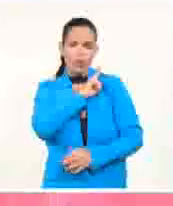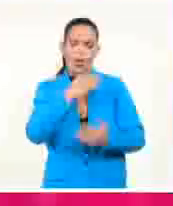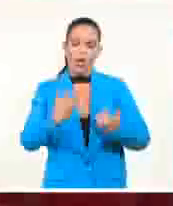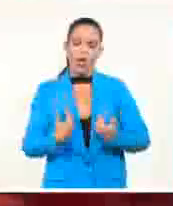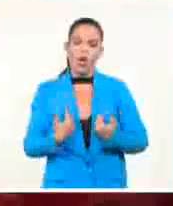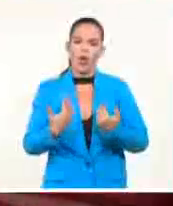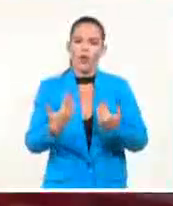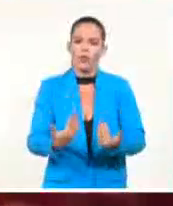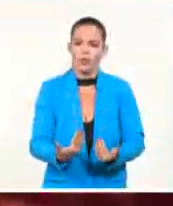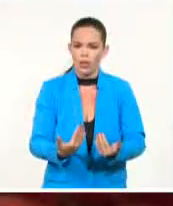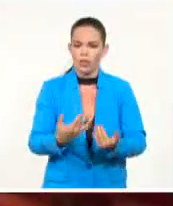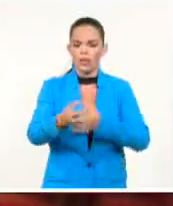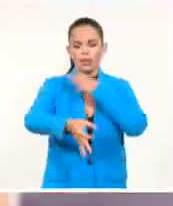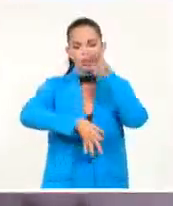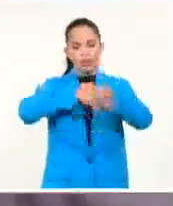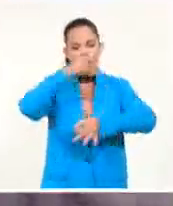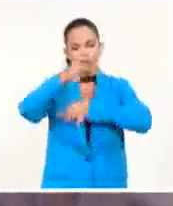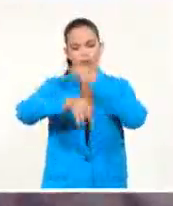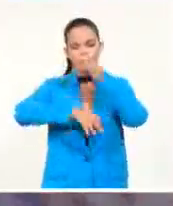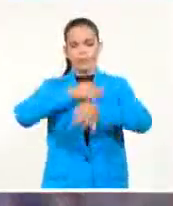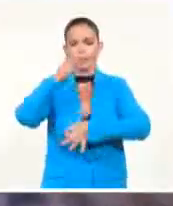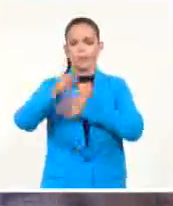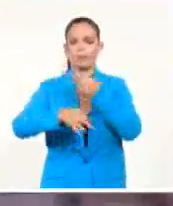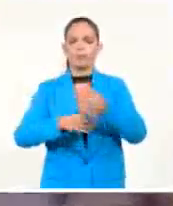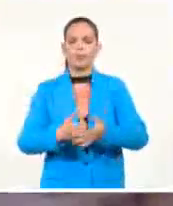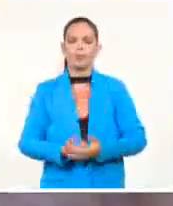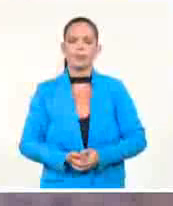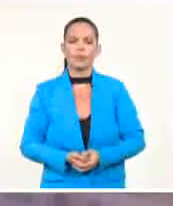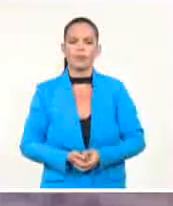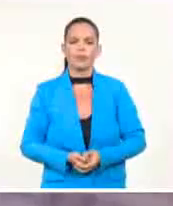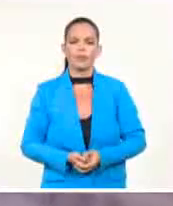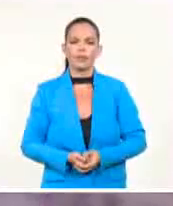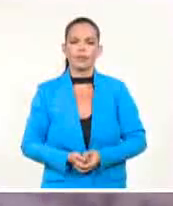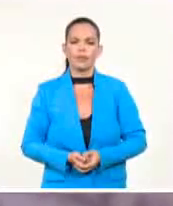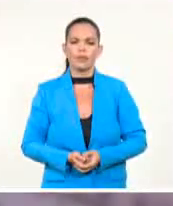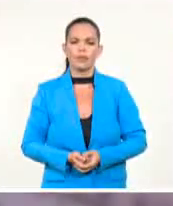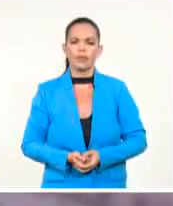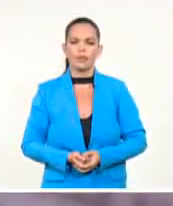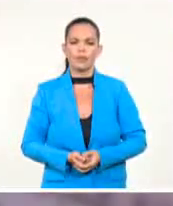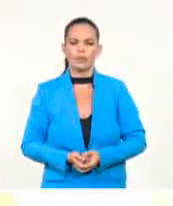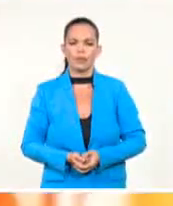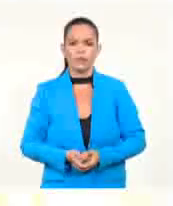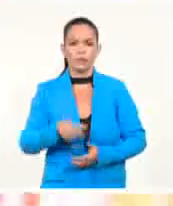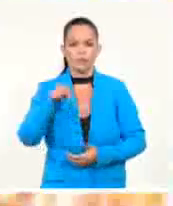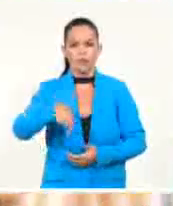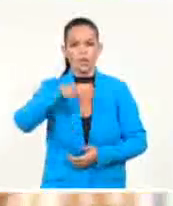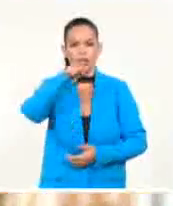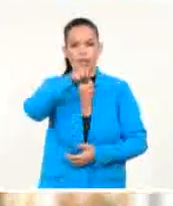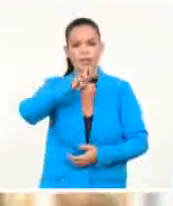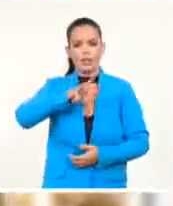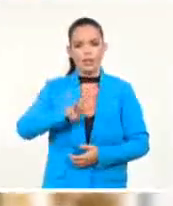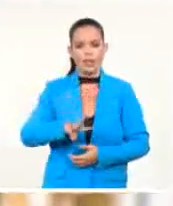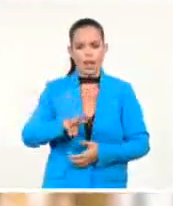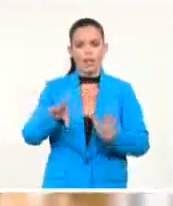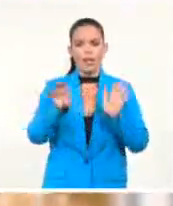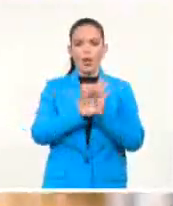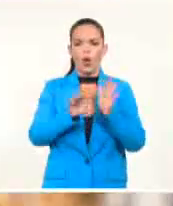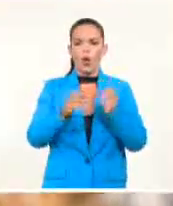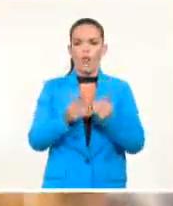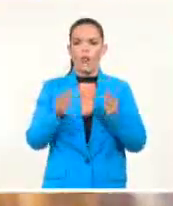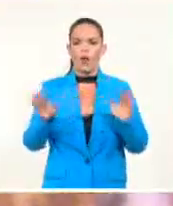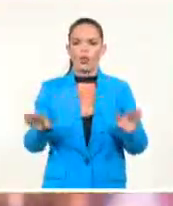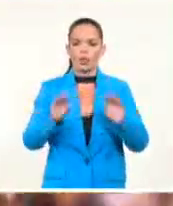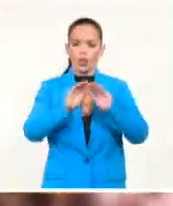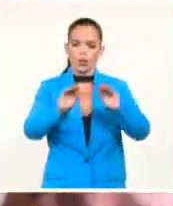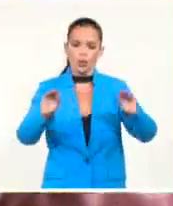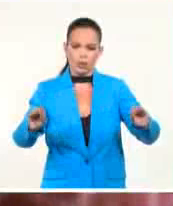algunos detalles de la convocatoria. Esta es la 23ª edición del premio White. Hemos sacado ya la convocatoria para las instituciones